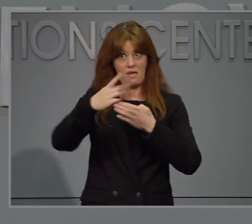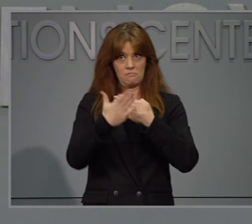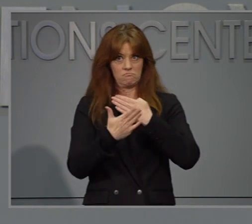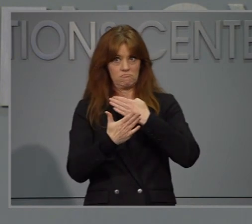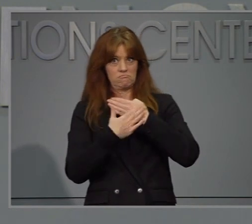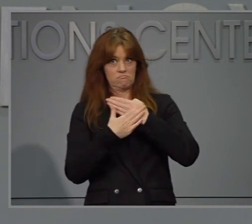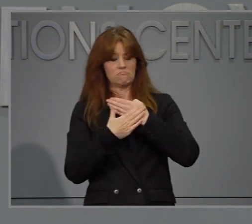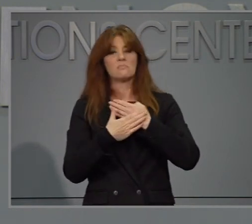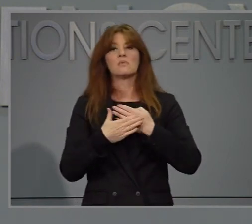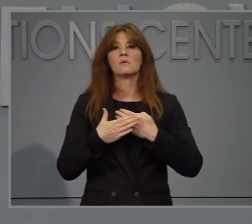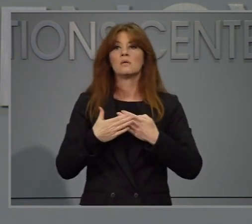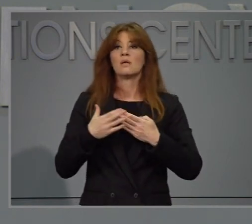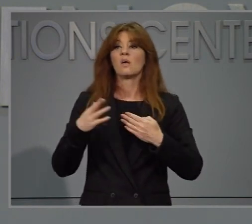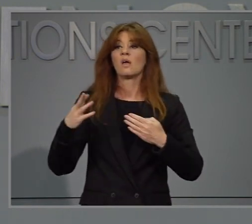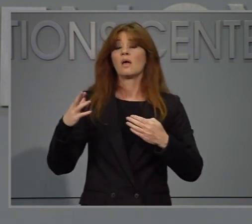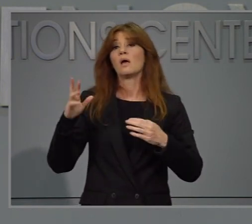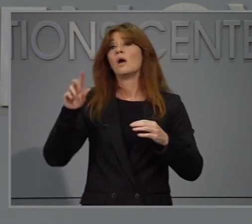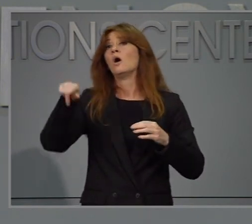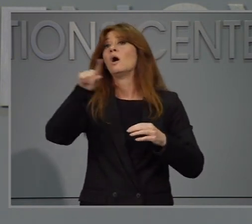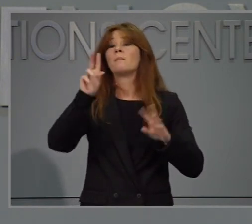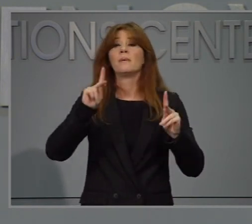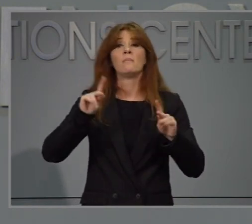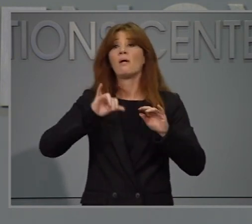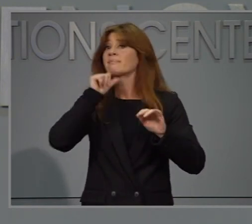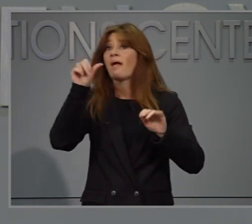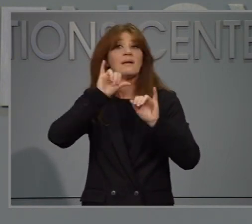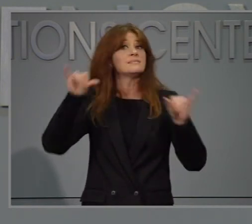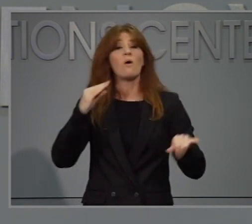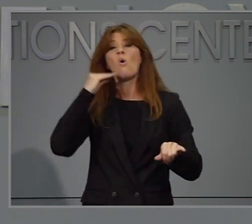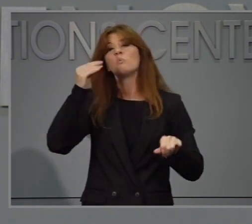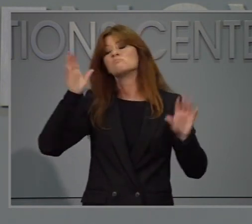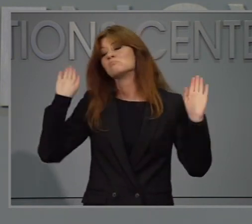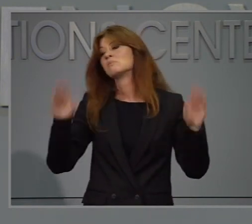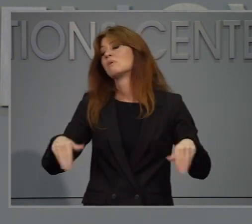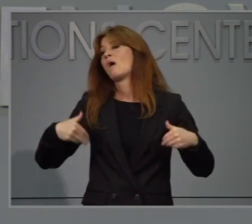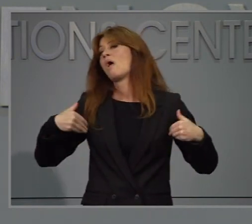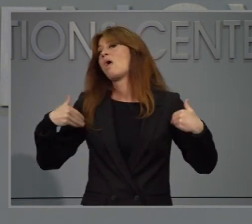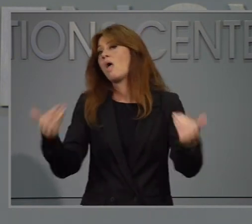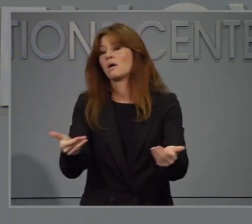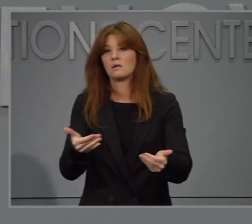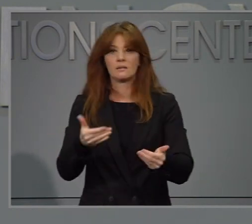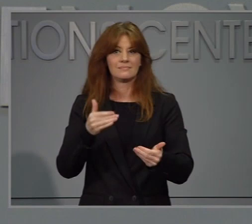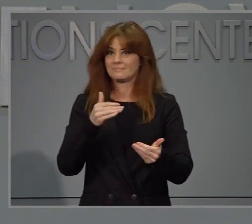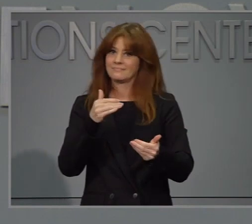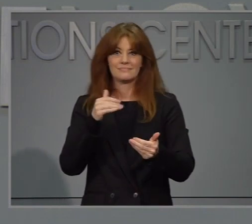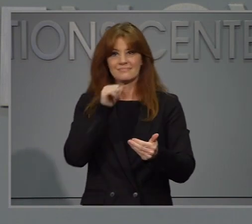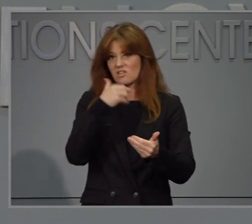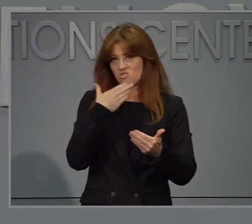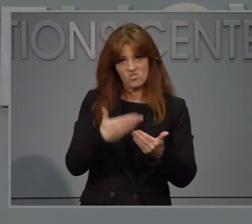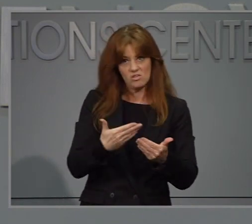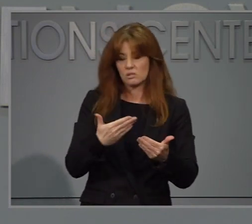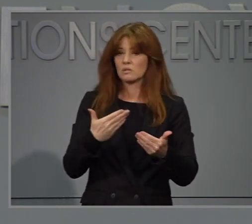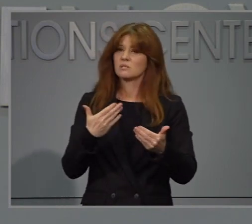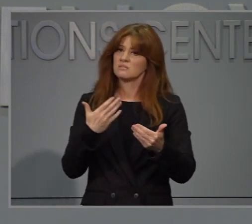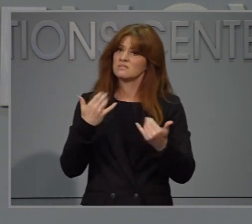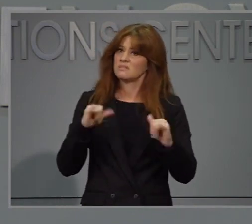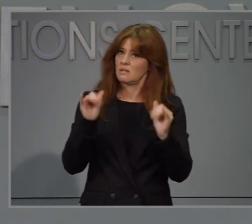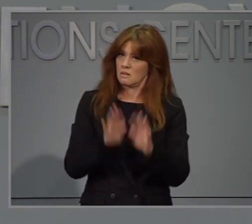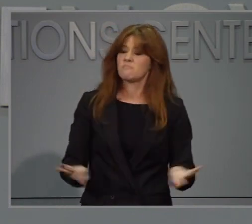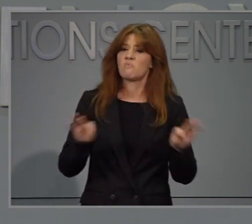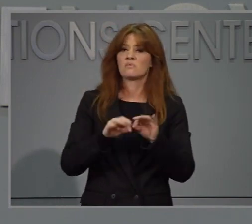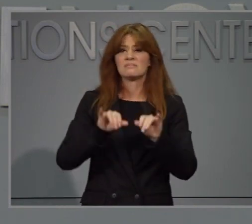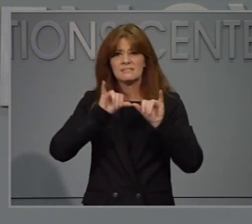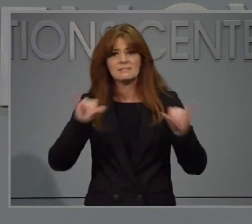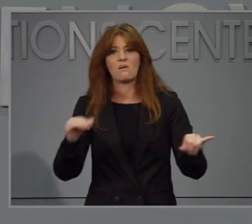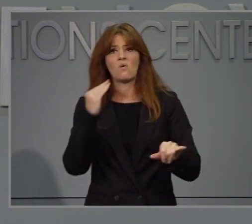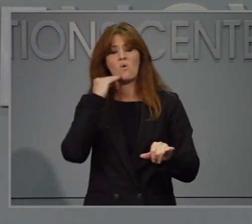UNC, y nos dijeron ellos que la complacencia no es nuestro amigo. Tenemos nosotros que estar seguros de